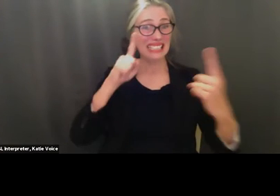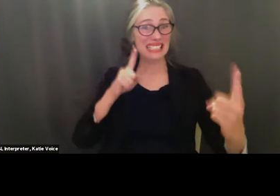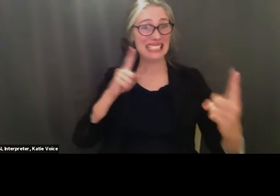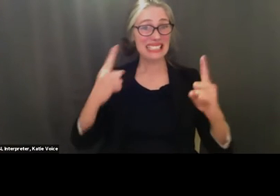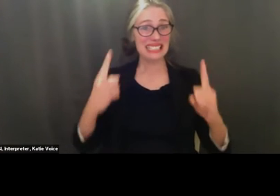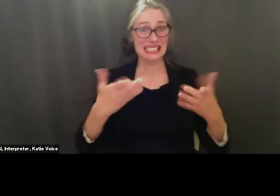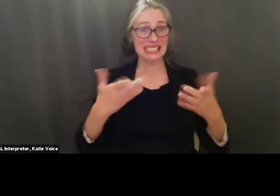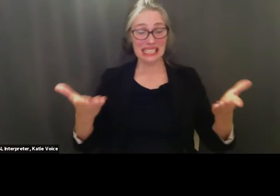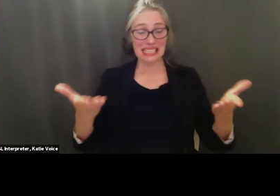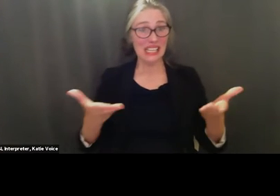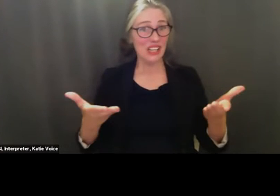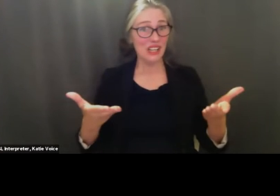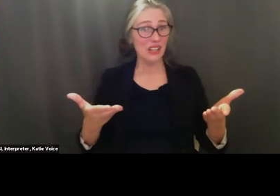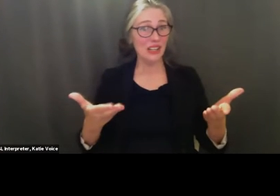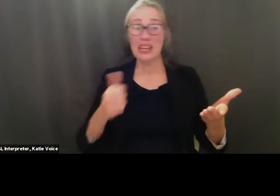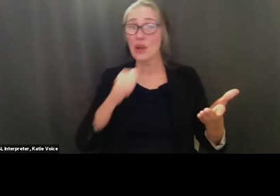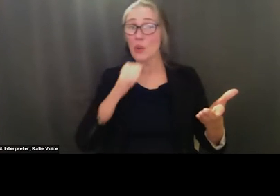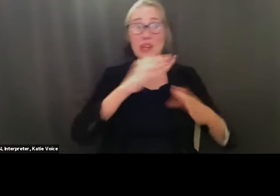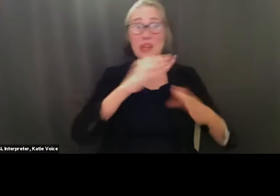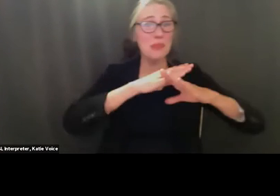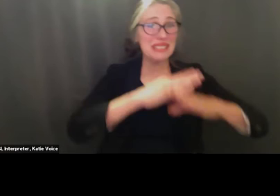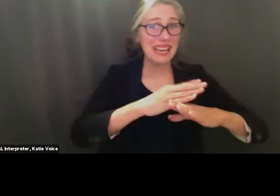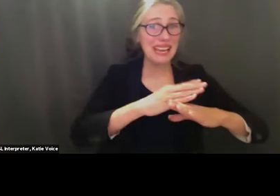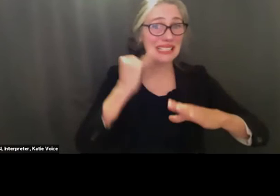estamos manteniendo el distanciamiento,